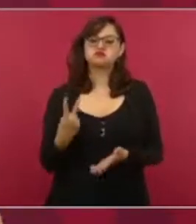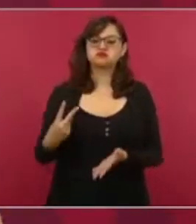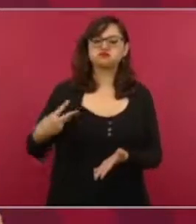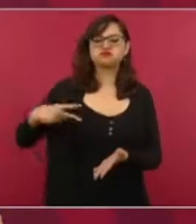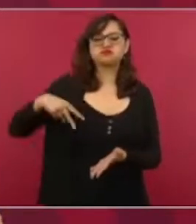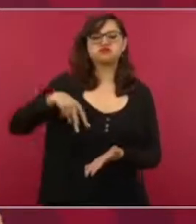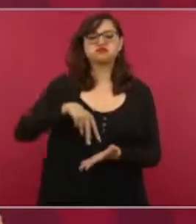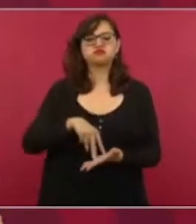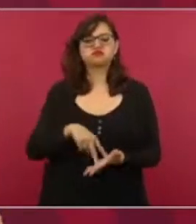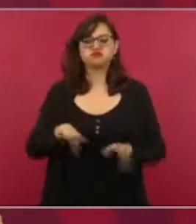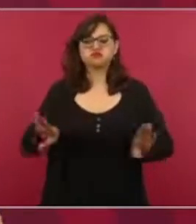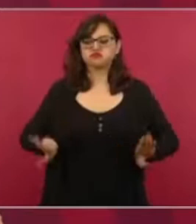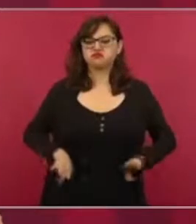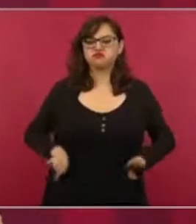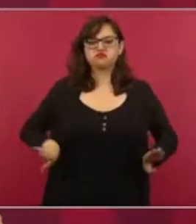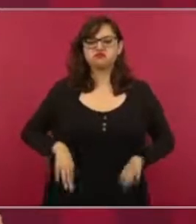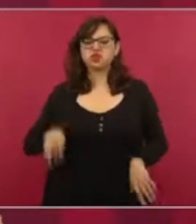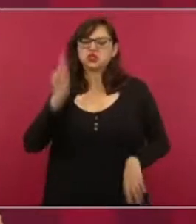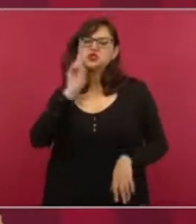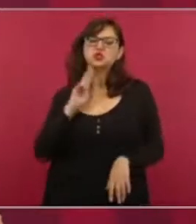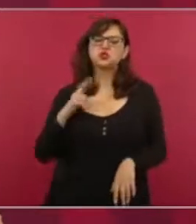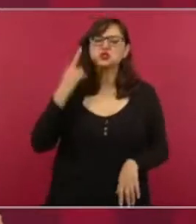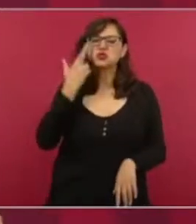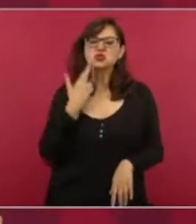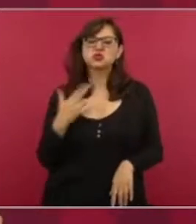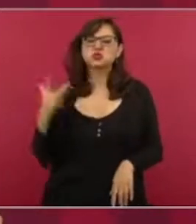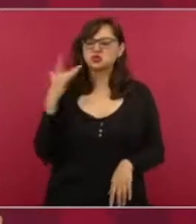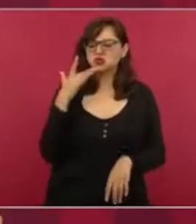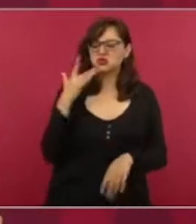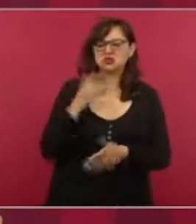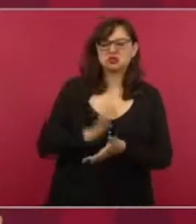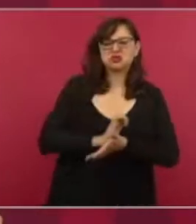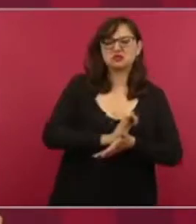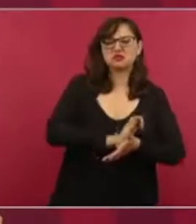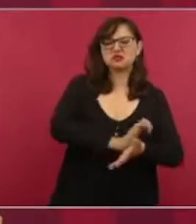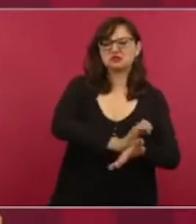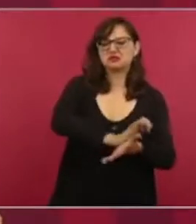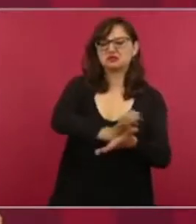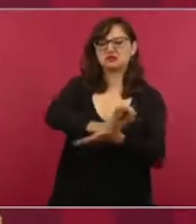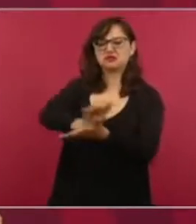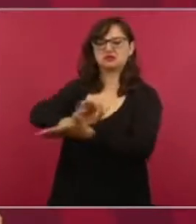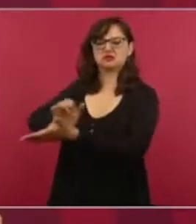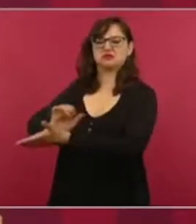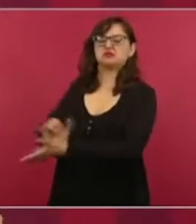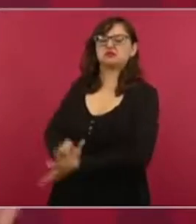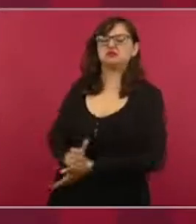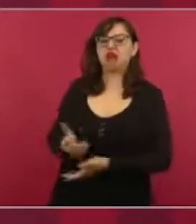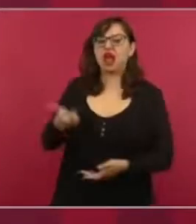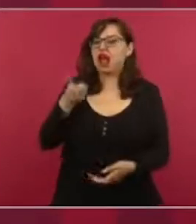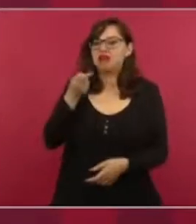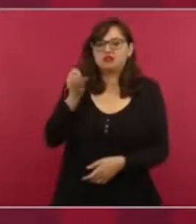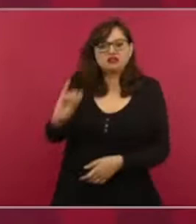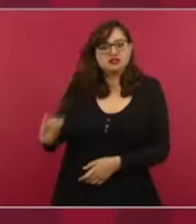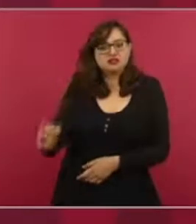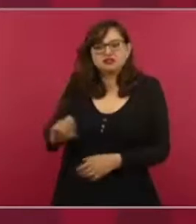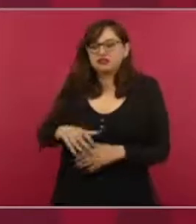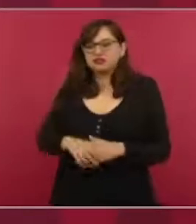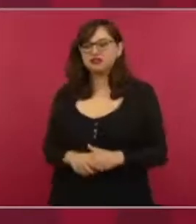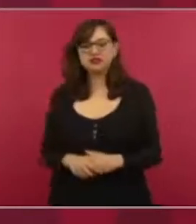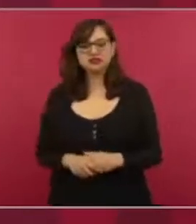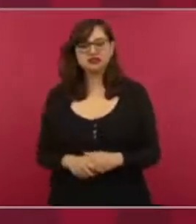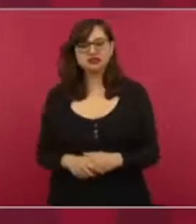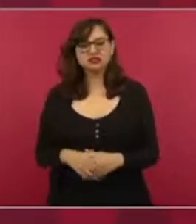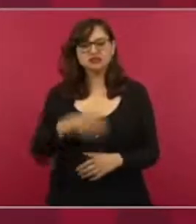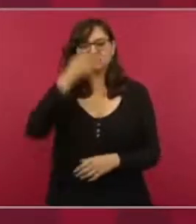por ser clasista, racista, discriminatorio. Esos famosos, yo no sé,